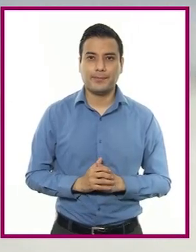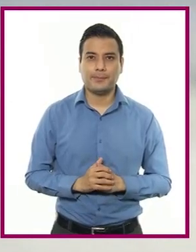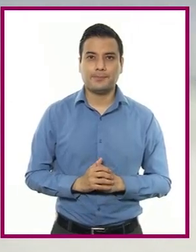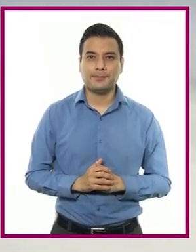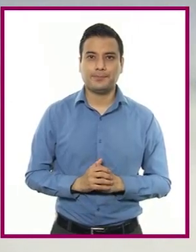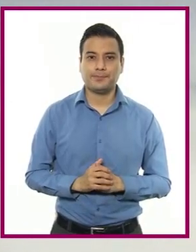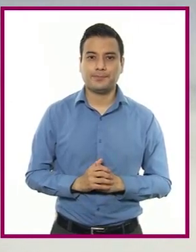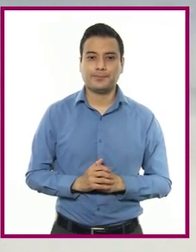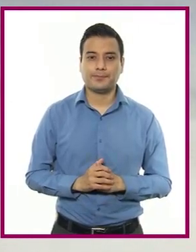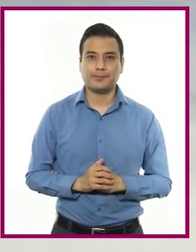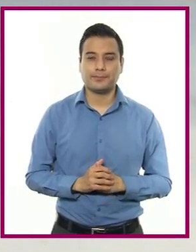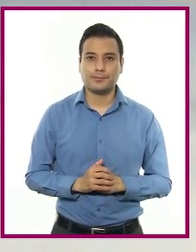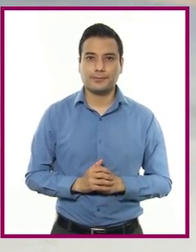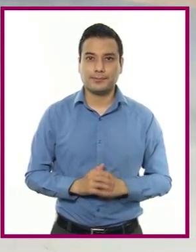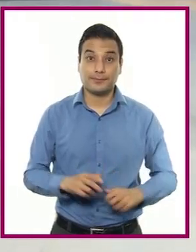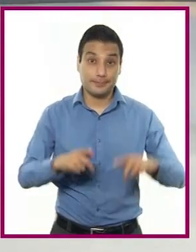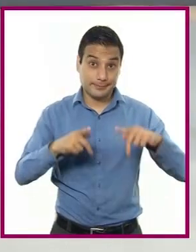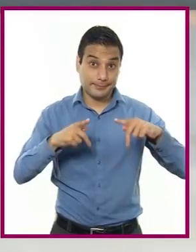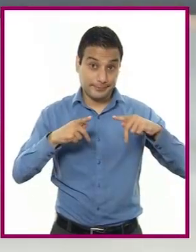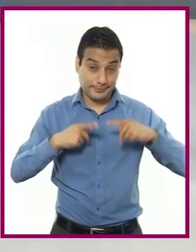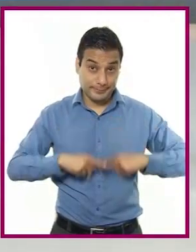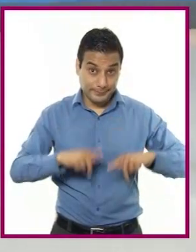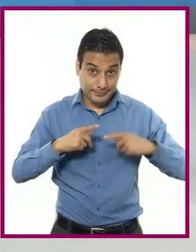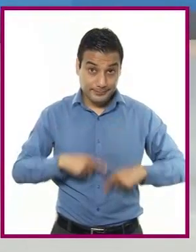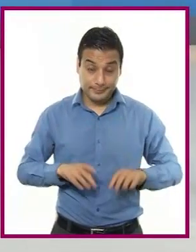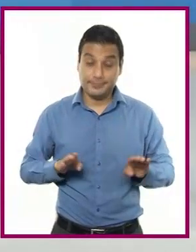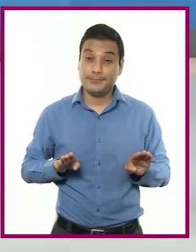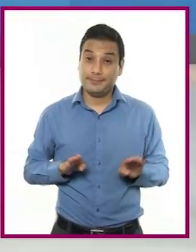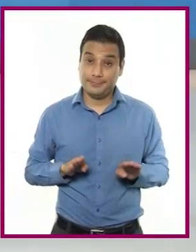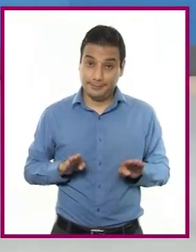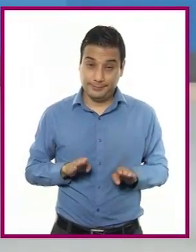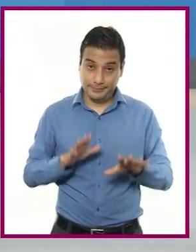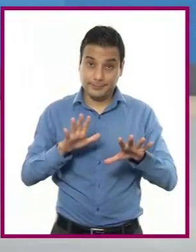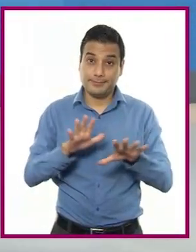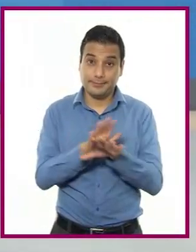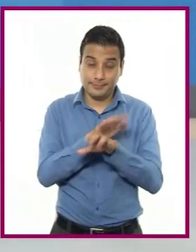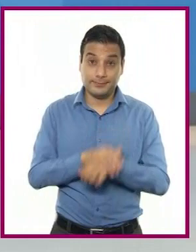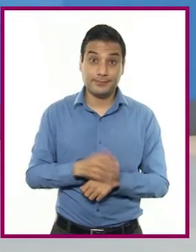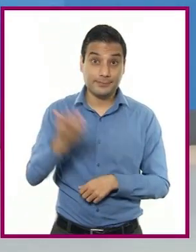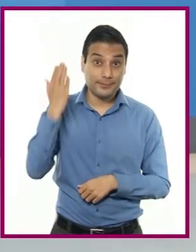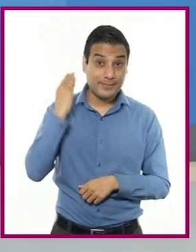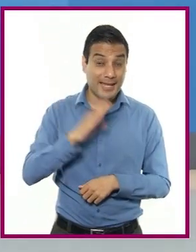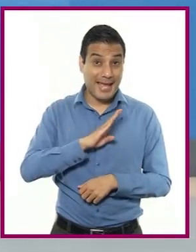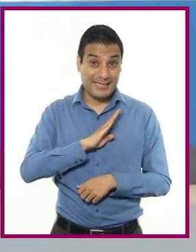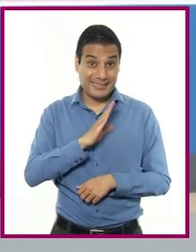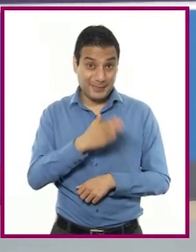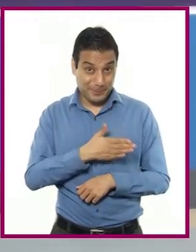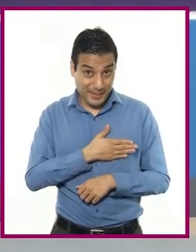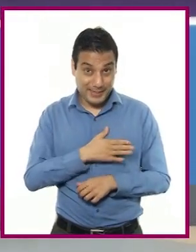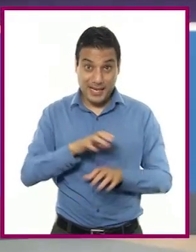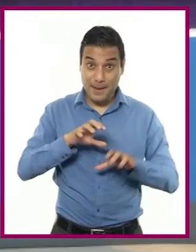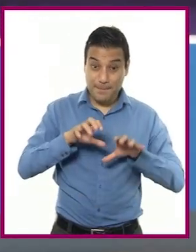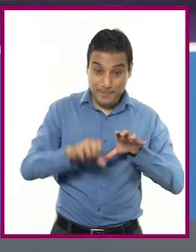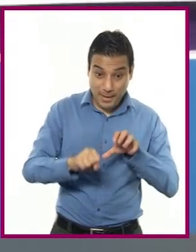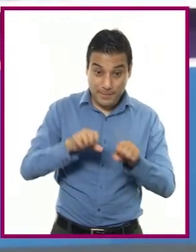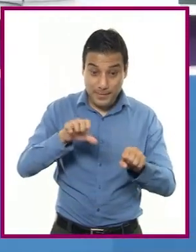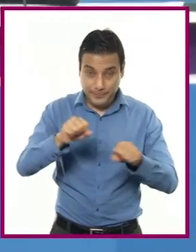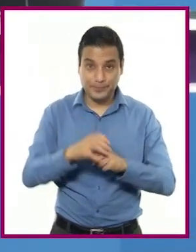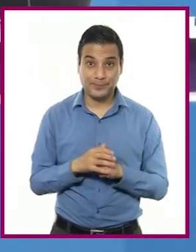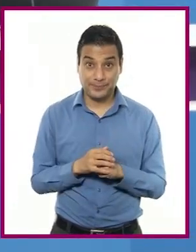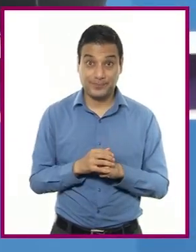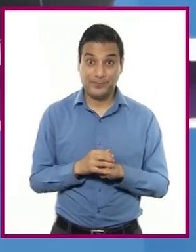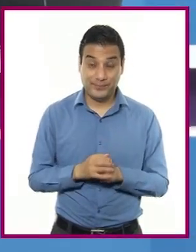Una nueva sociedad. Desde la conquista, la población indígena de la Nueva España descendió de